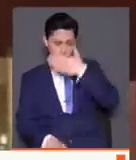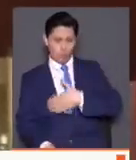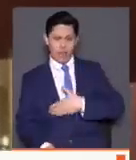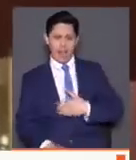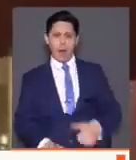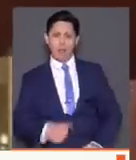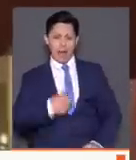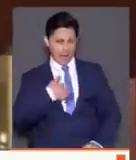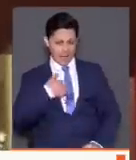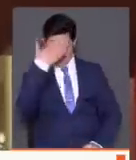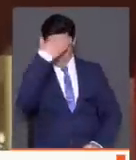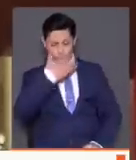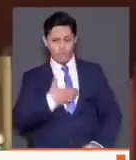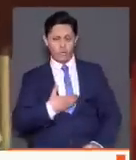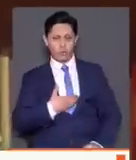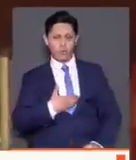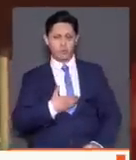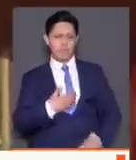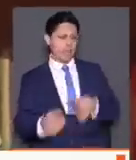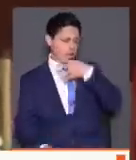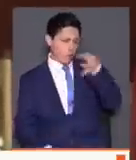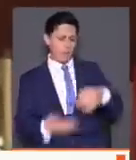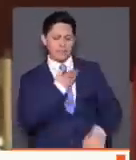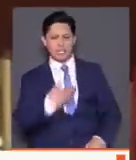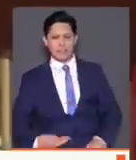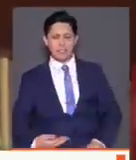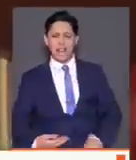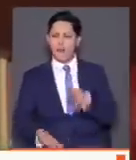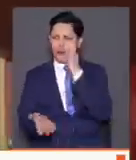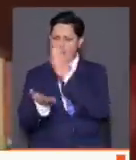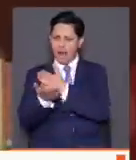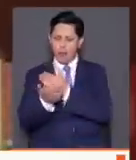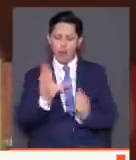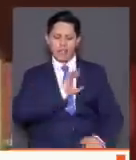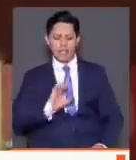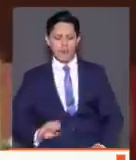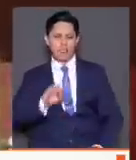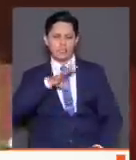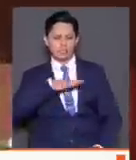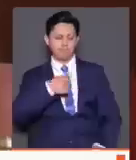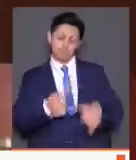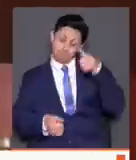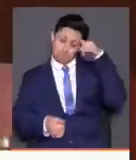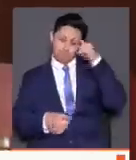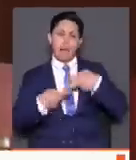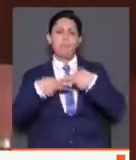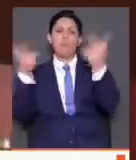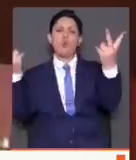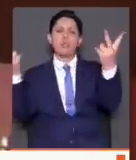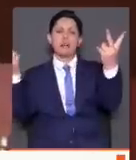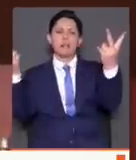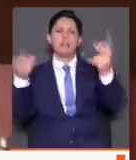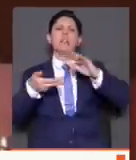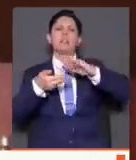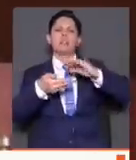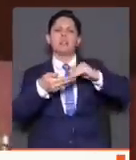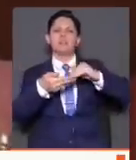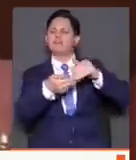el presidente y que ha obligado al Estado de Chile a pedir disculpas públicas ante un